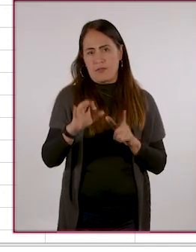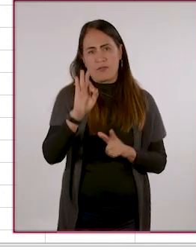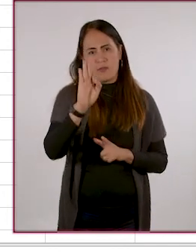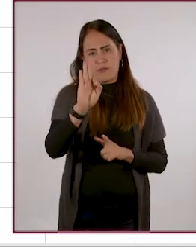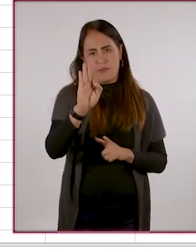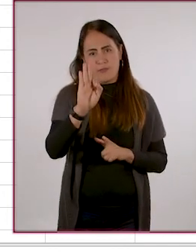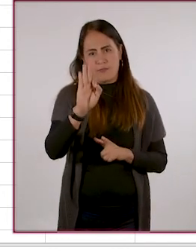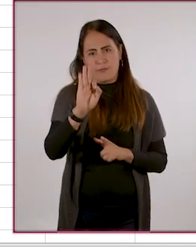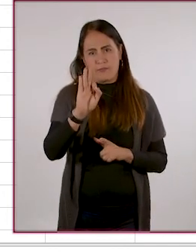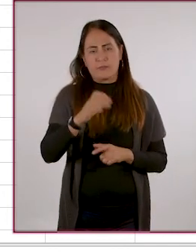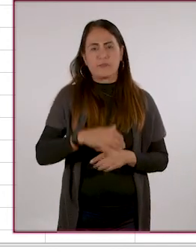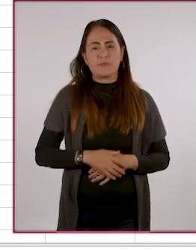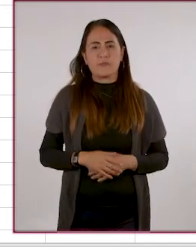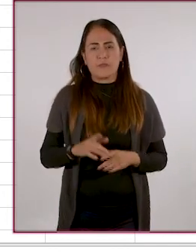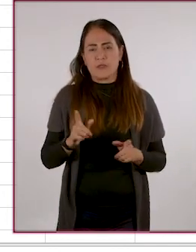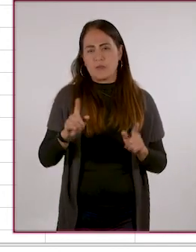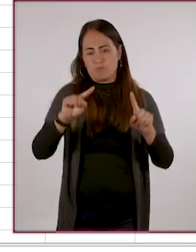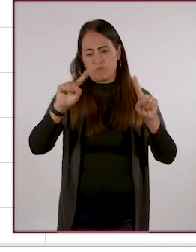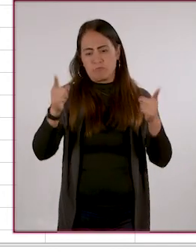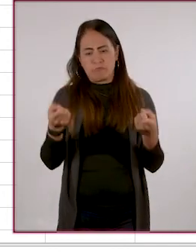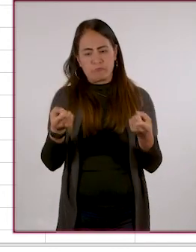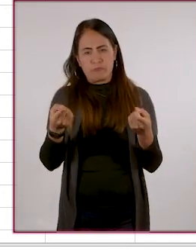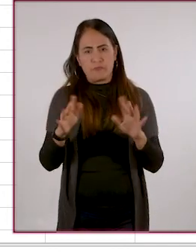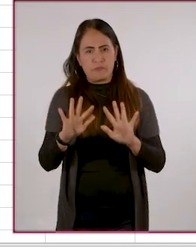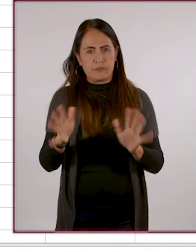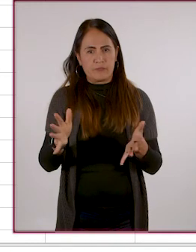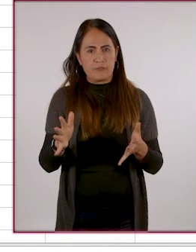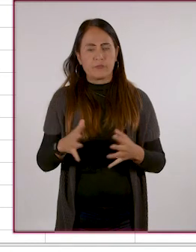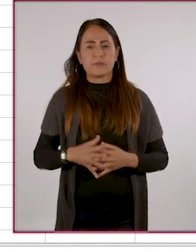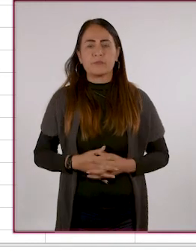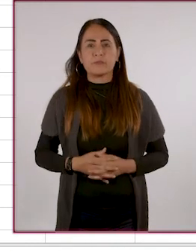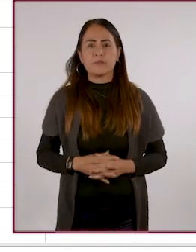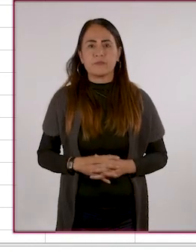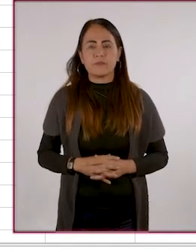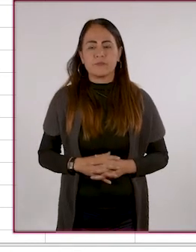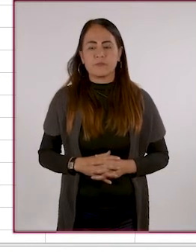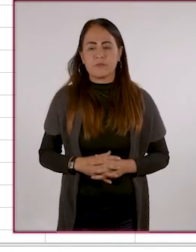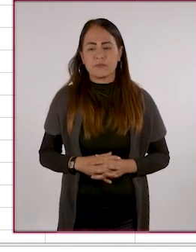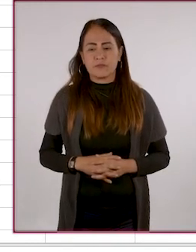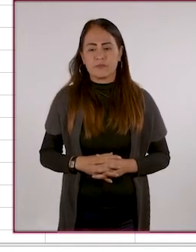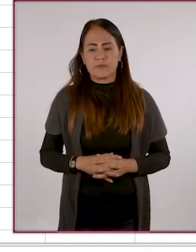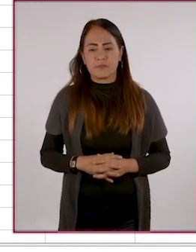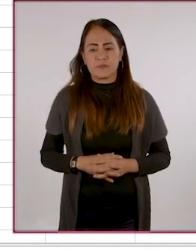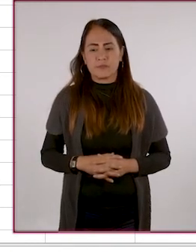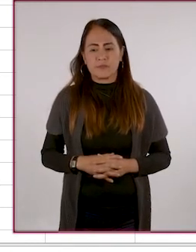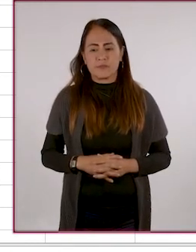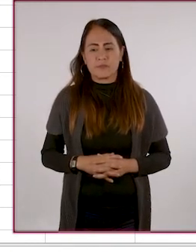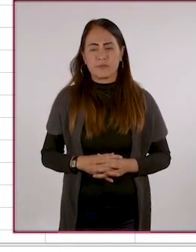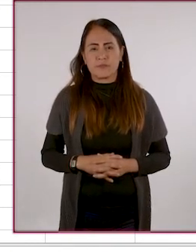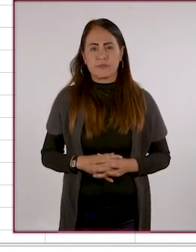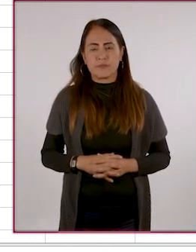la letra F, ¿no? Que significa femenino. Lo cierro, ¿no? Entonces,